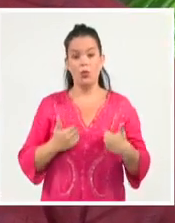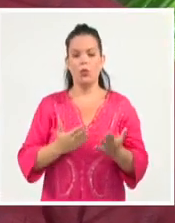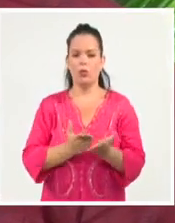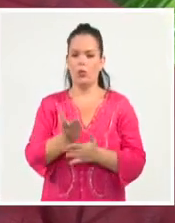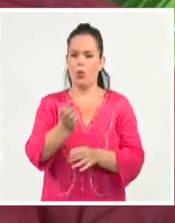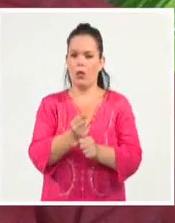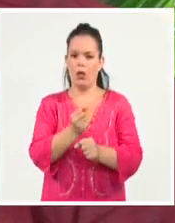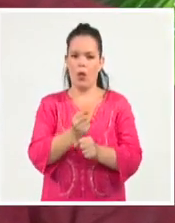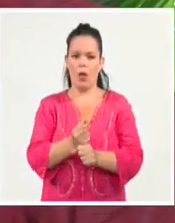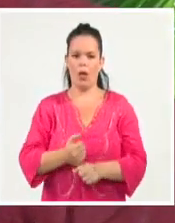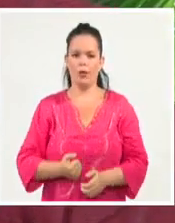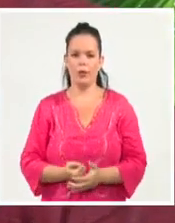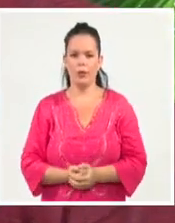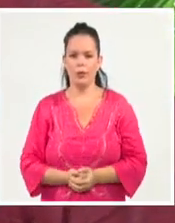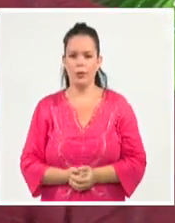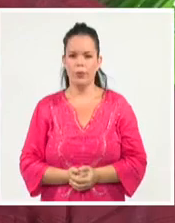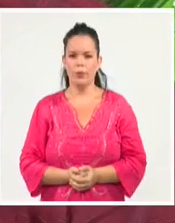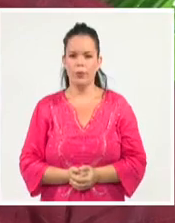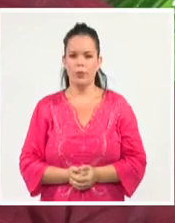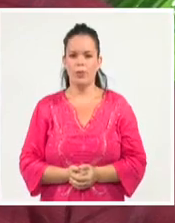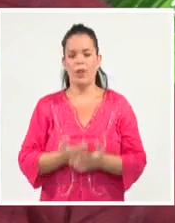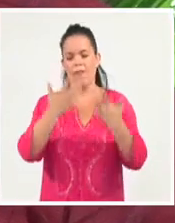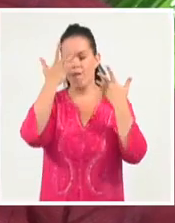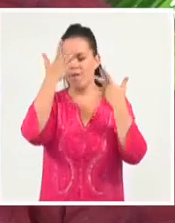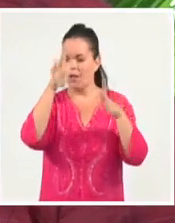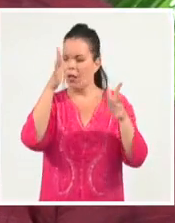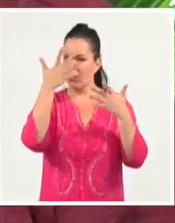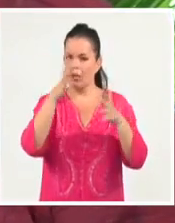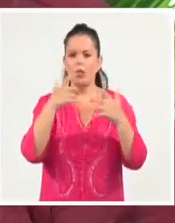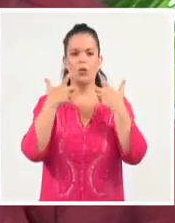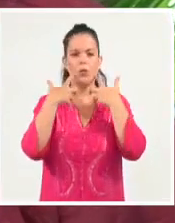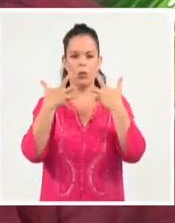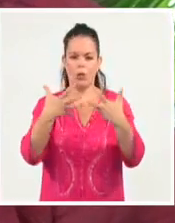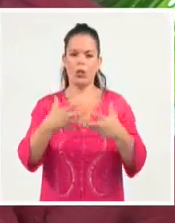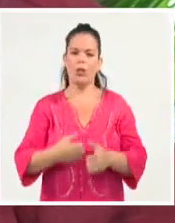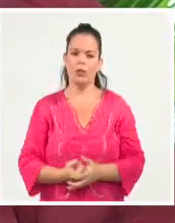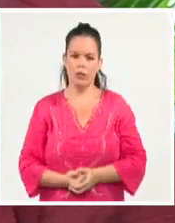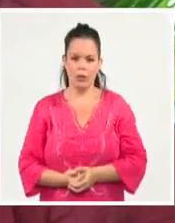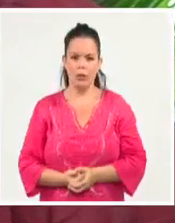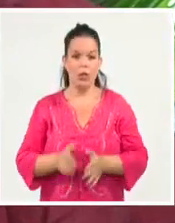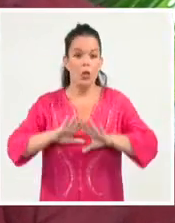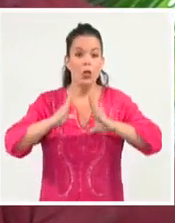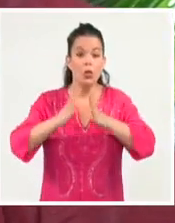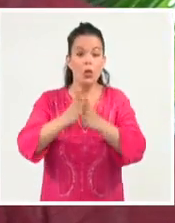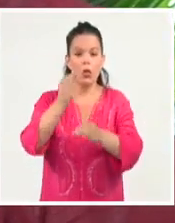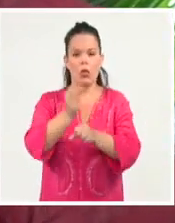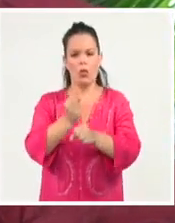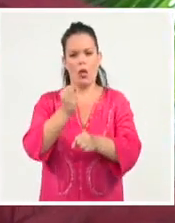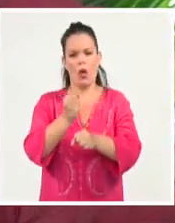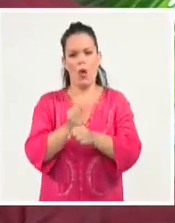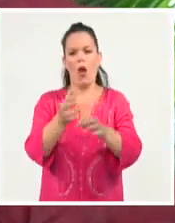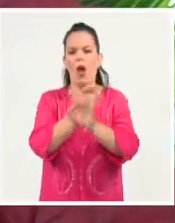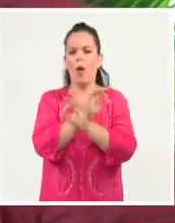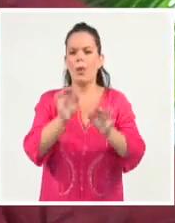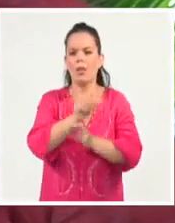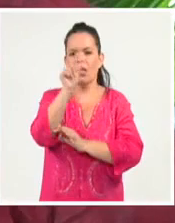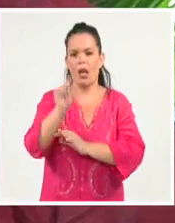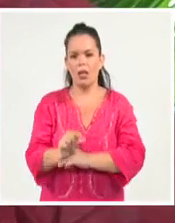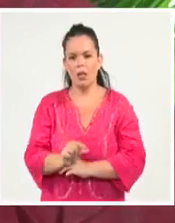que sería injusto no reconocer todo lo que se estaba haciendo por los especialistas, los enfermeros, los tecnólogos que están